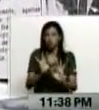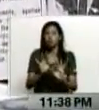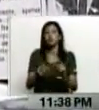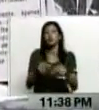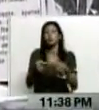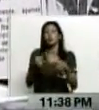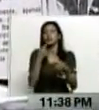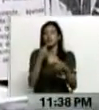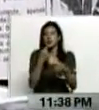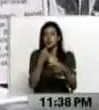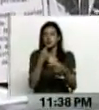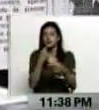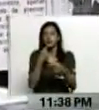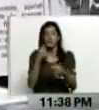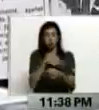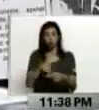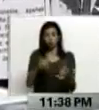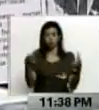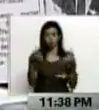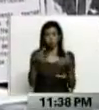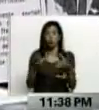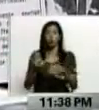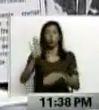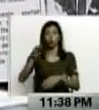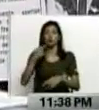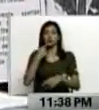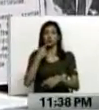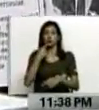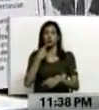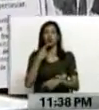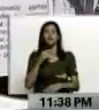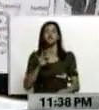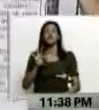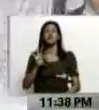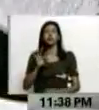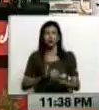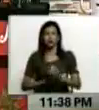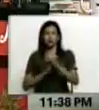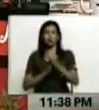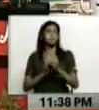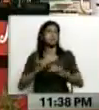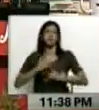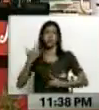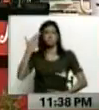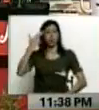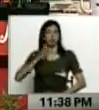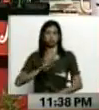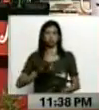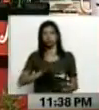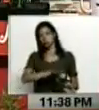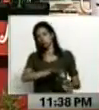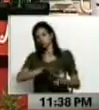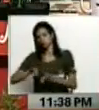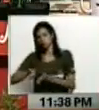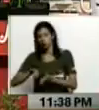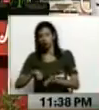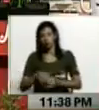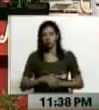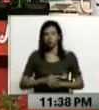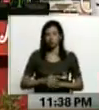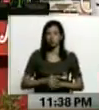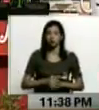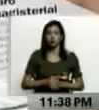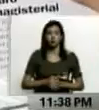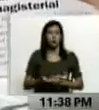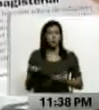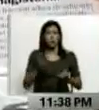al final ellos juraron y determinaron que Fabricio se había suicidado maal